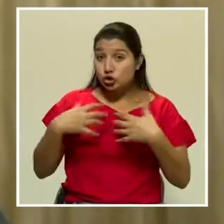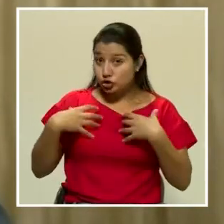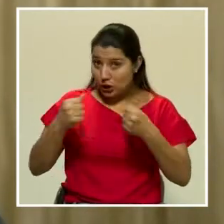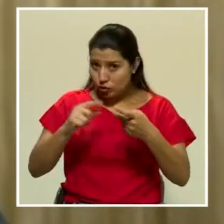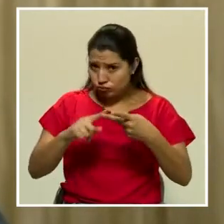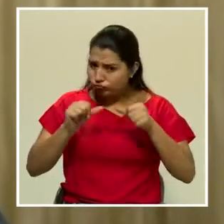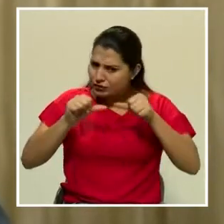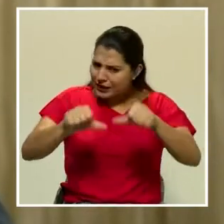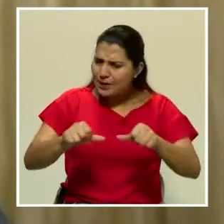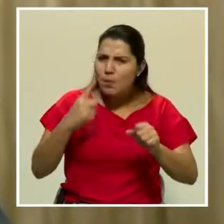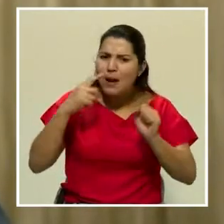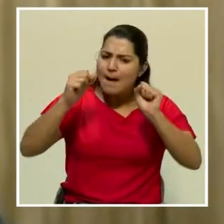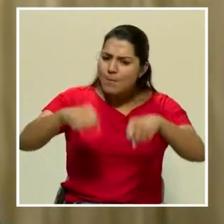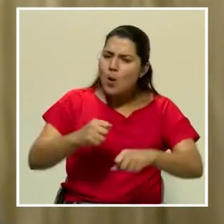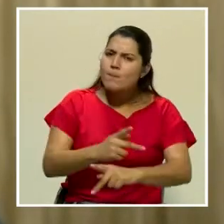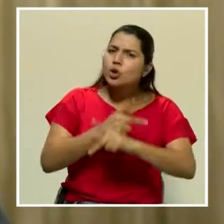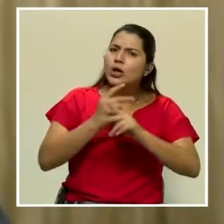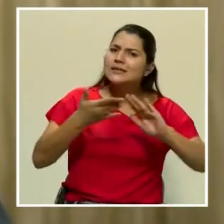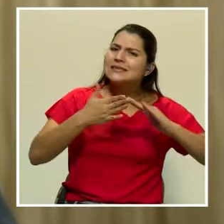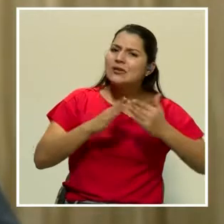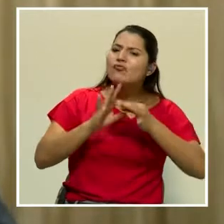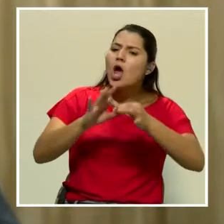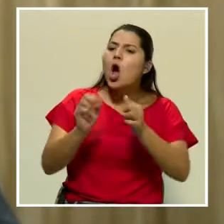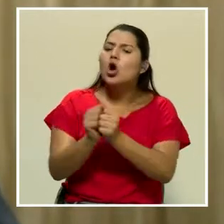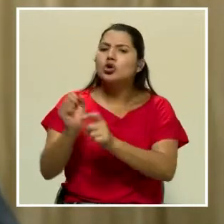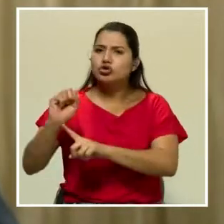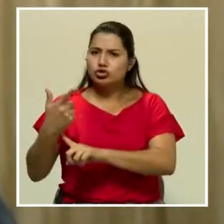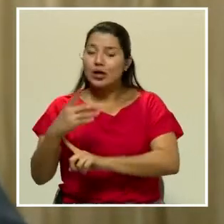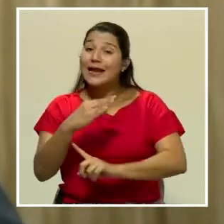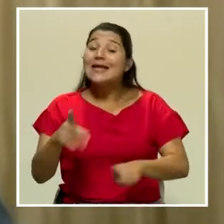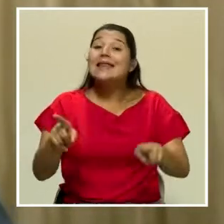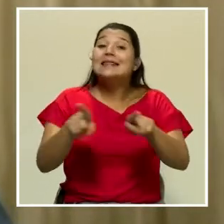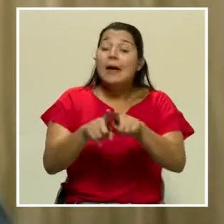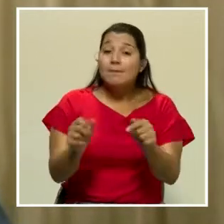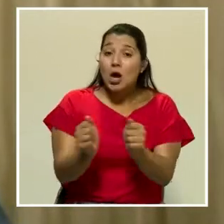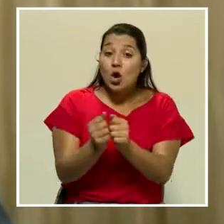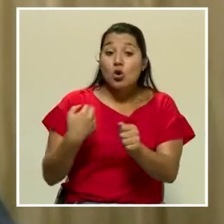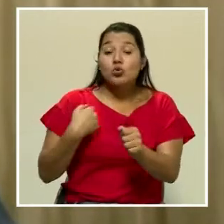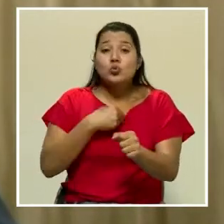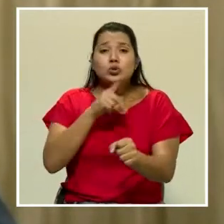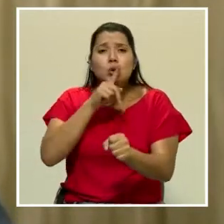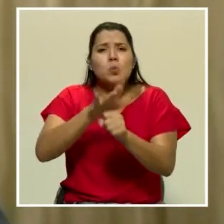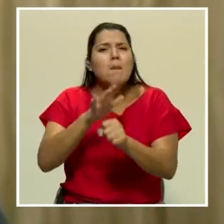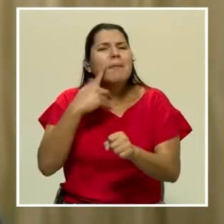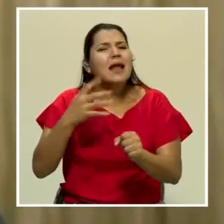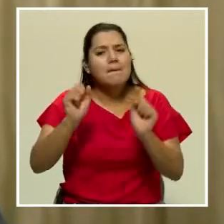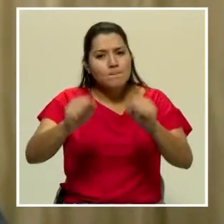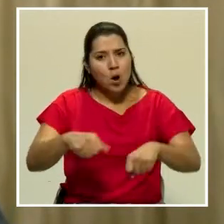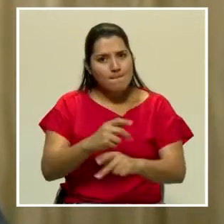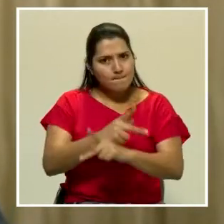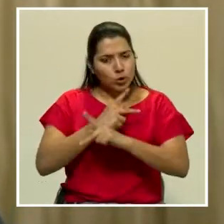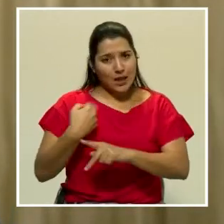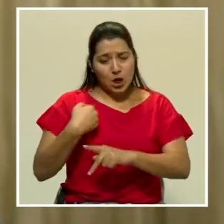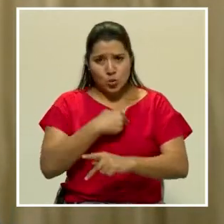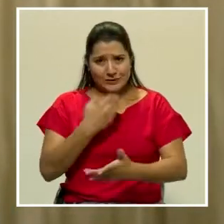para protegerla en materia de lo social, y también con nuestro compromiso para proteger nuestra economía, generar